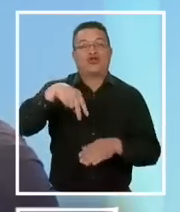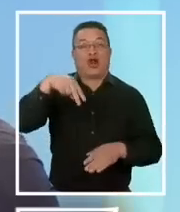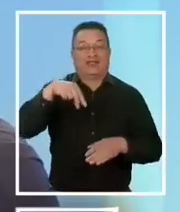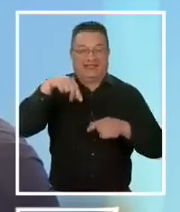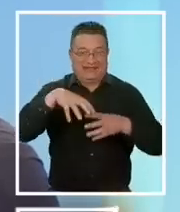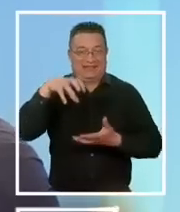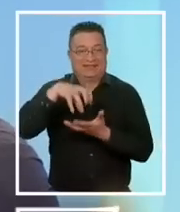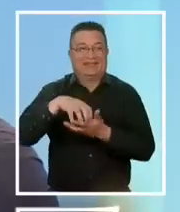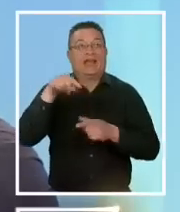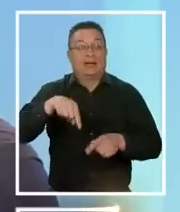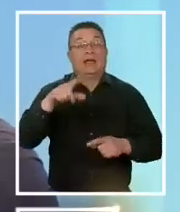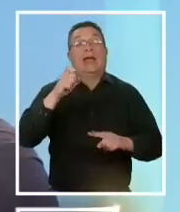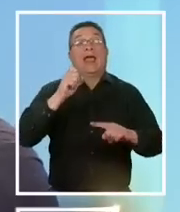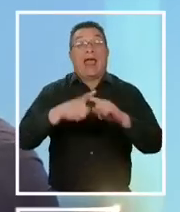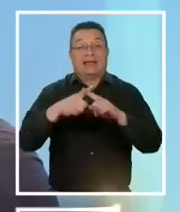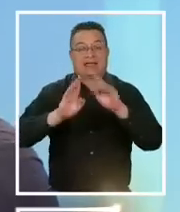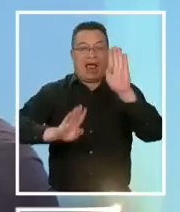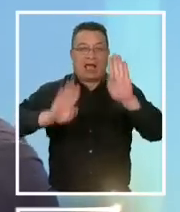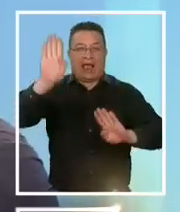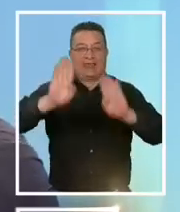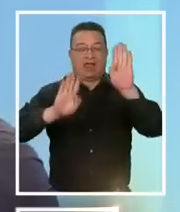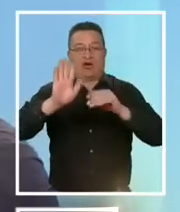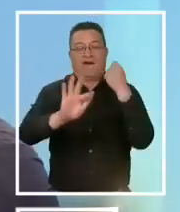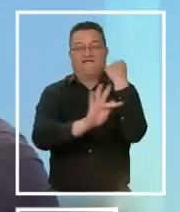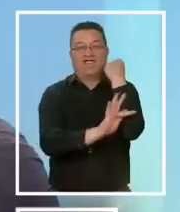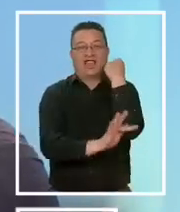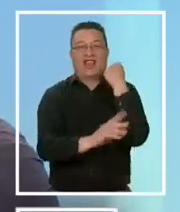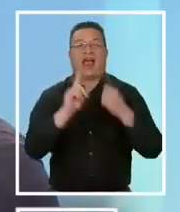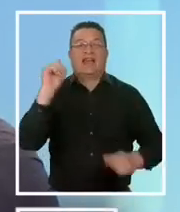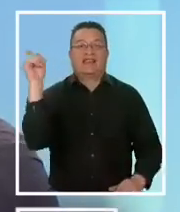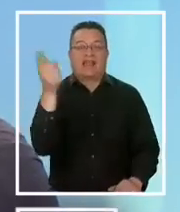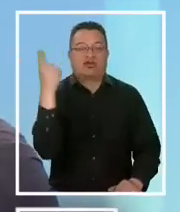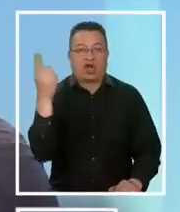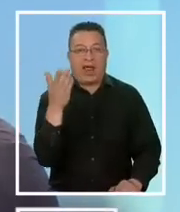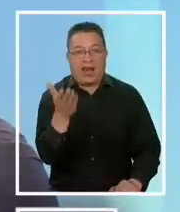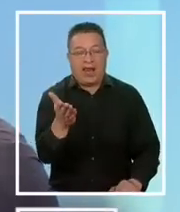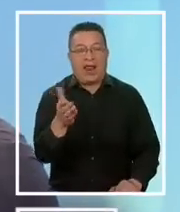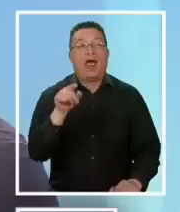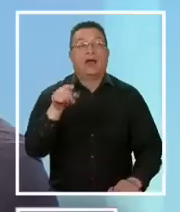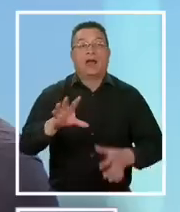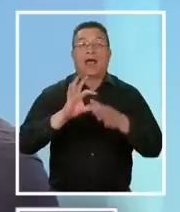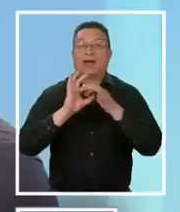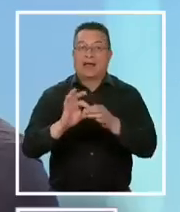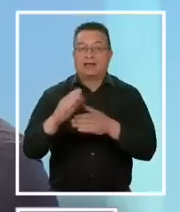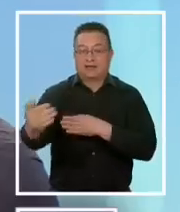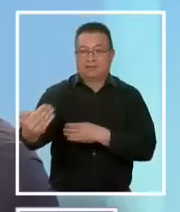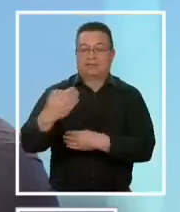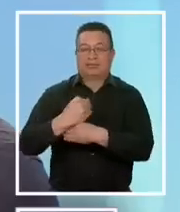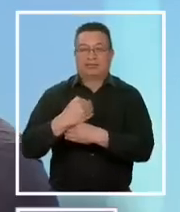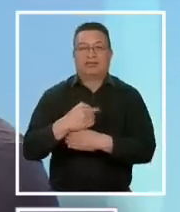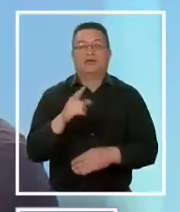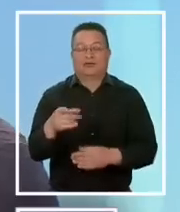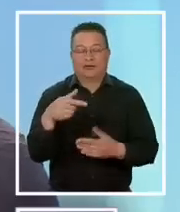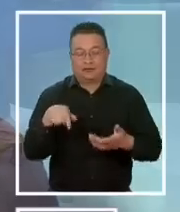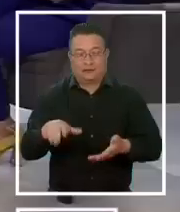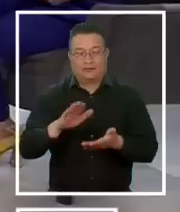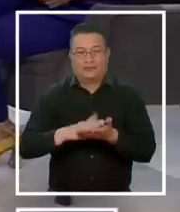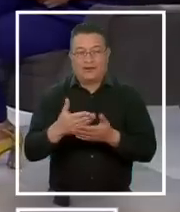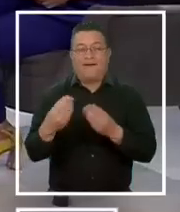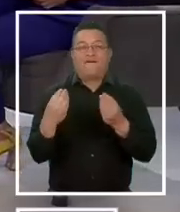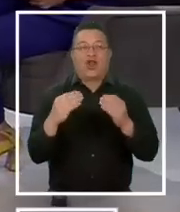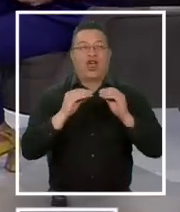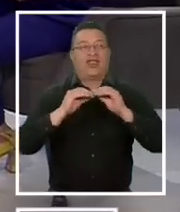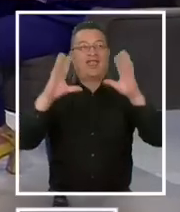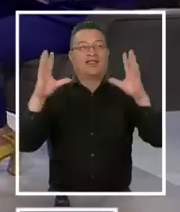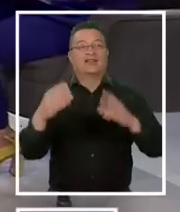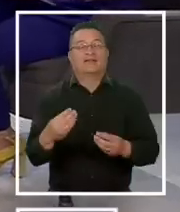y ahora digamos ex candidato cierto a la fiscalía nacional Muchas gracias por estar con nosotros José por haber venido a estado nacional muy